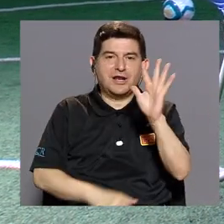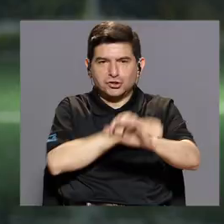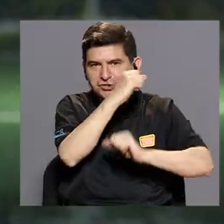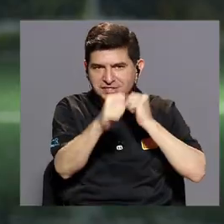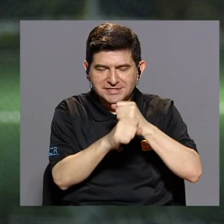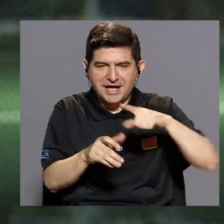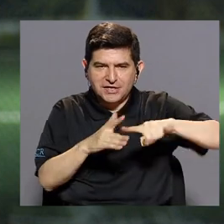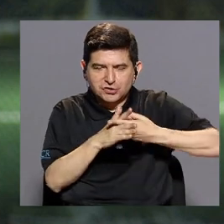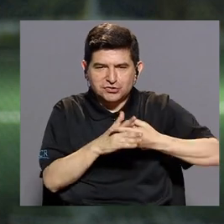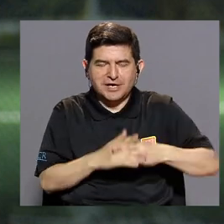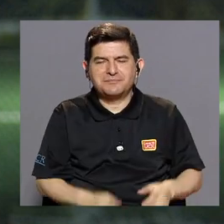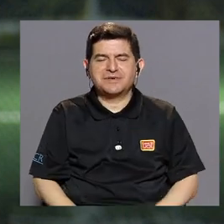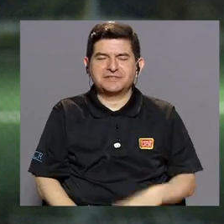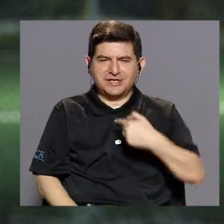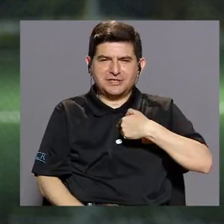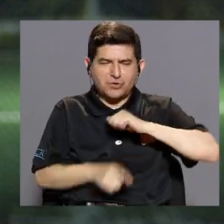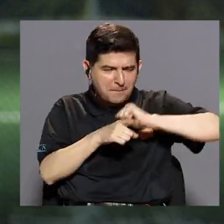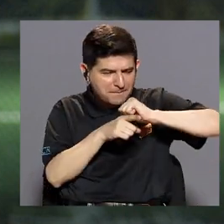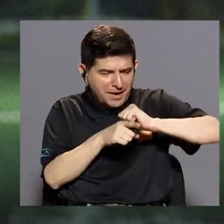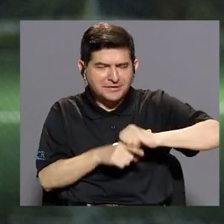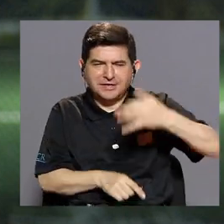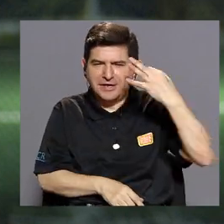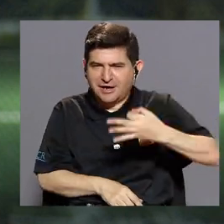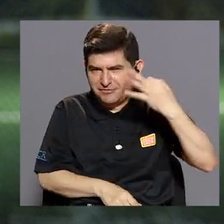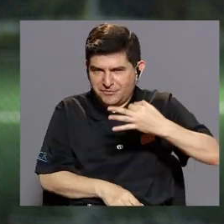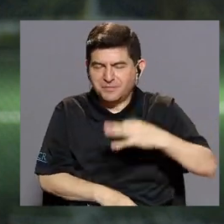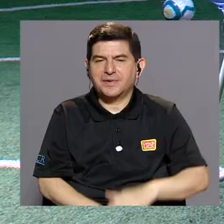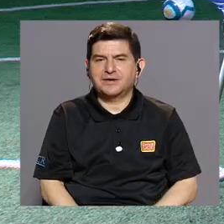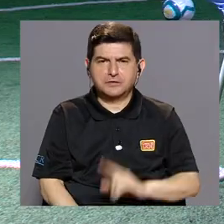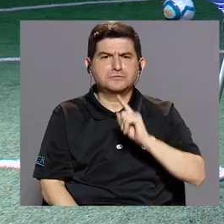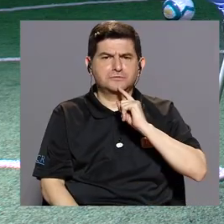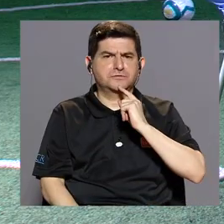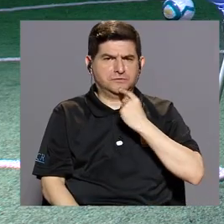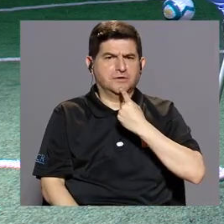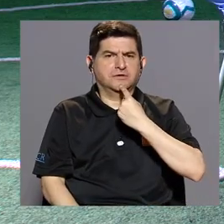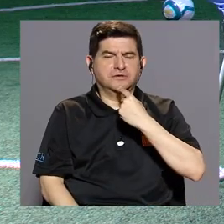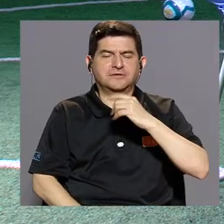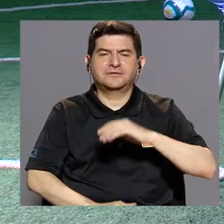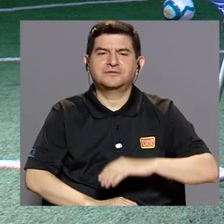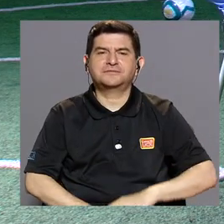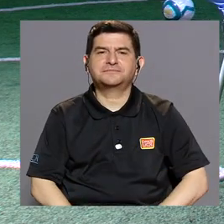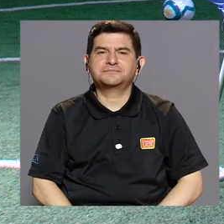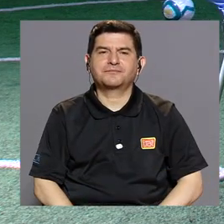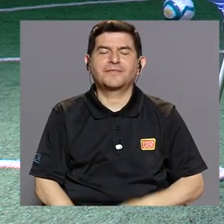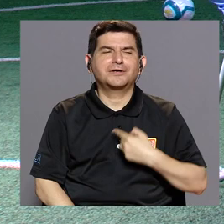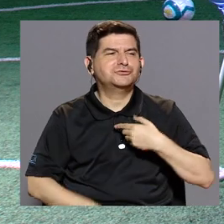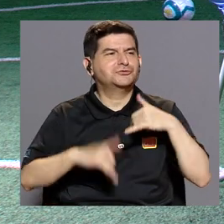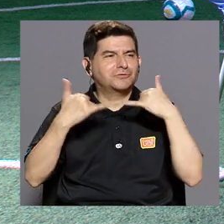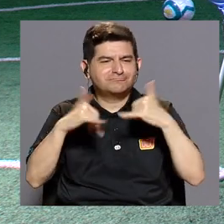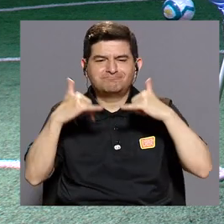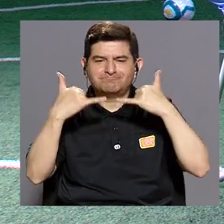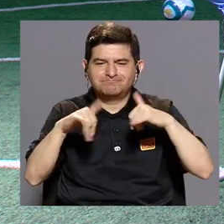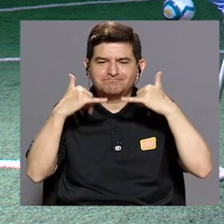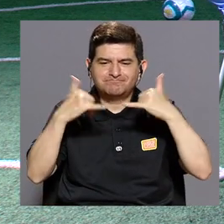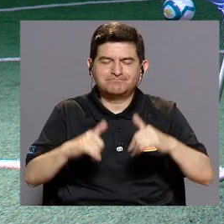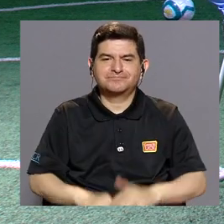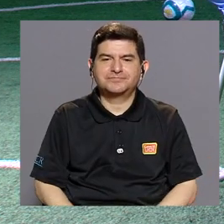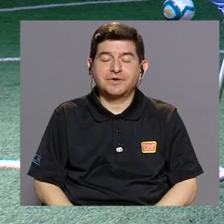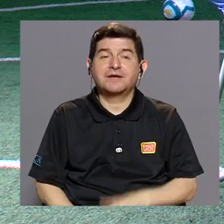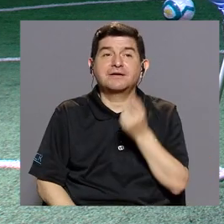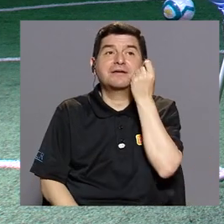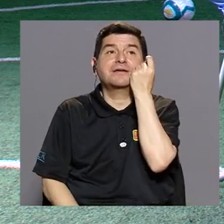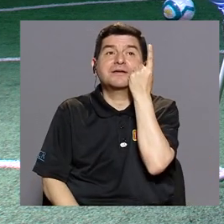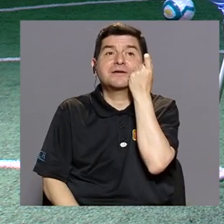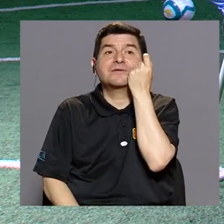años empecé a entrenar ya formalmente, un poco más seria. Empecé a jugar y